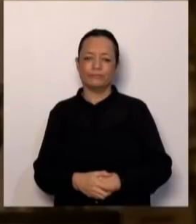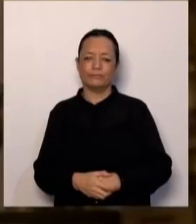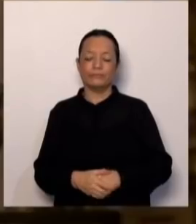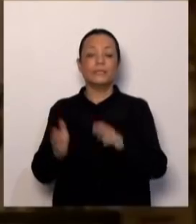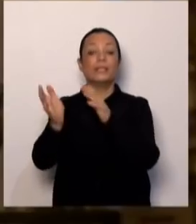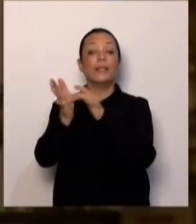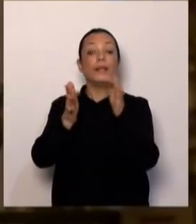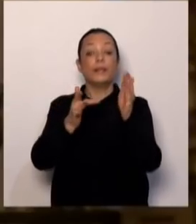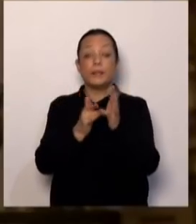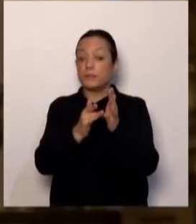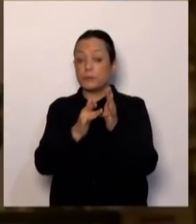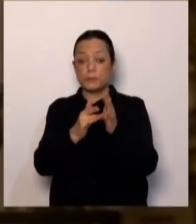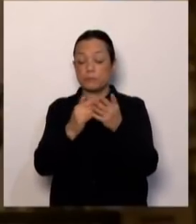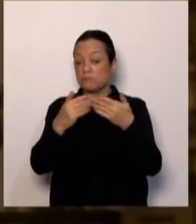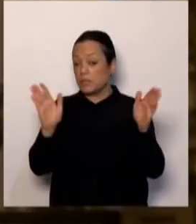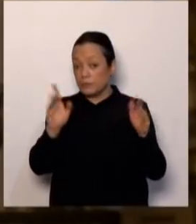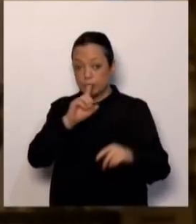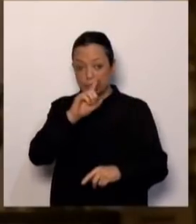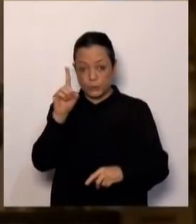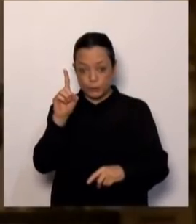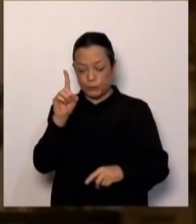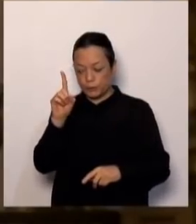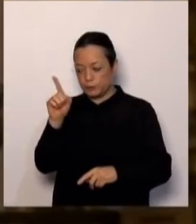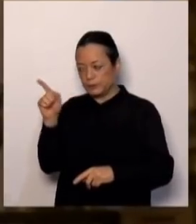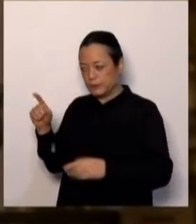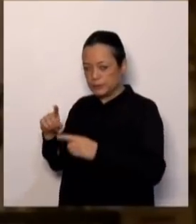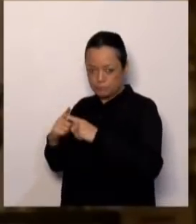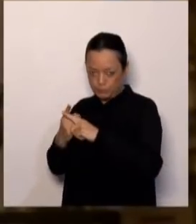Jesús no quedó libre de la trenza política,